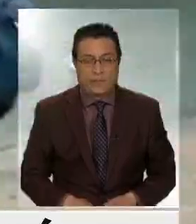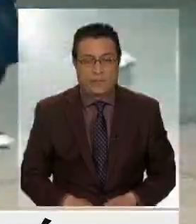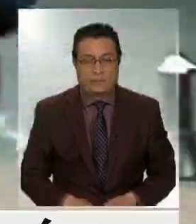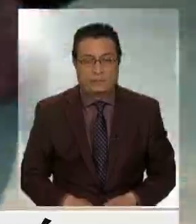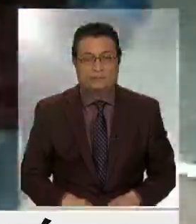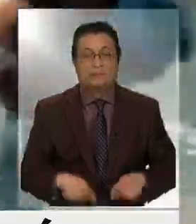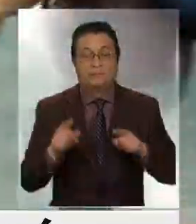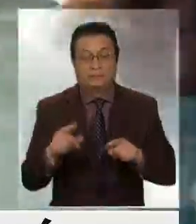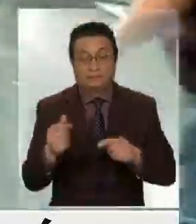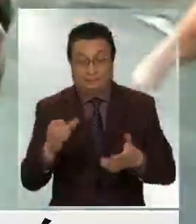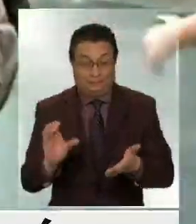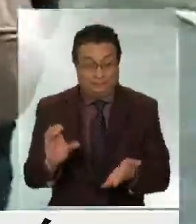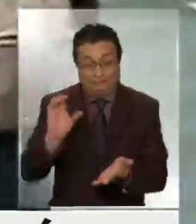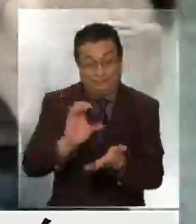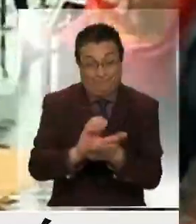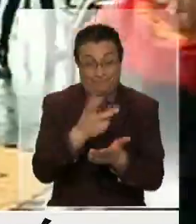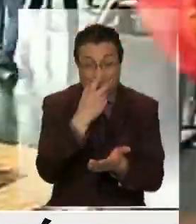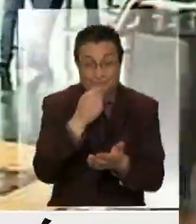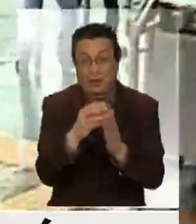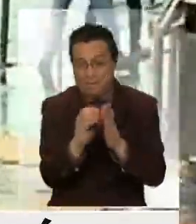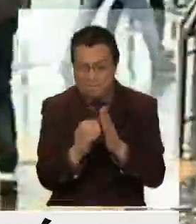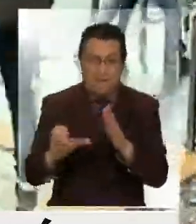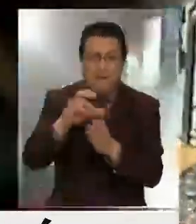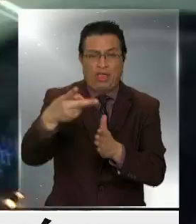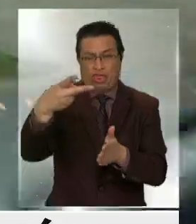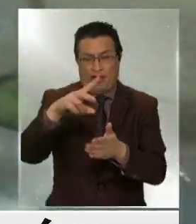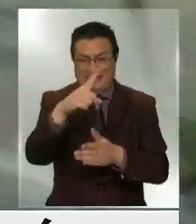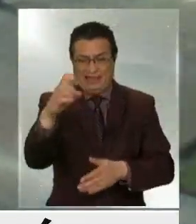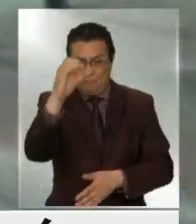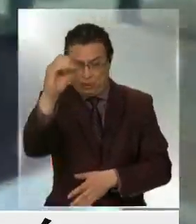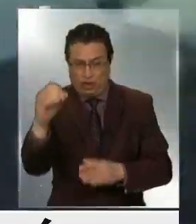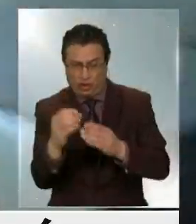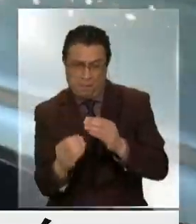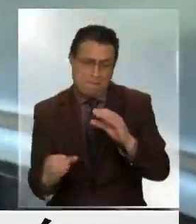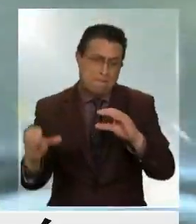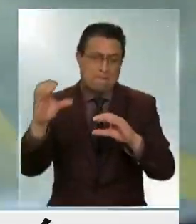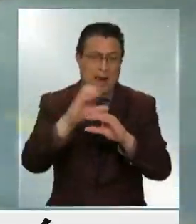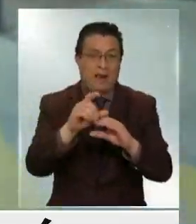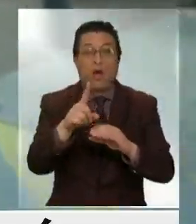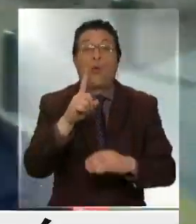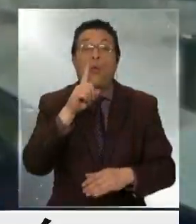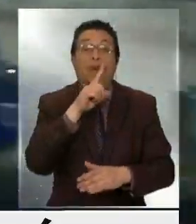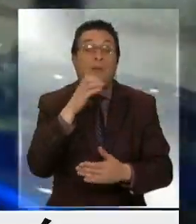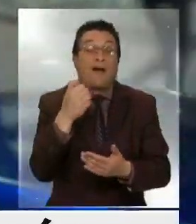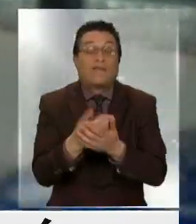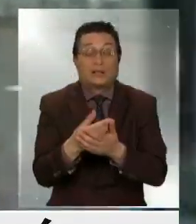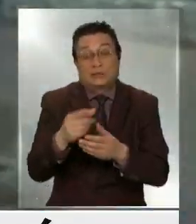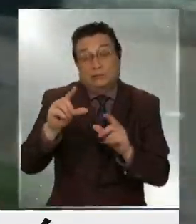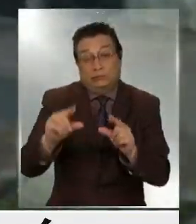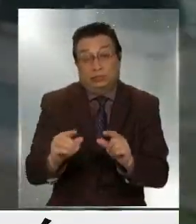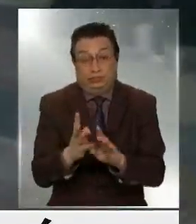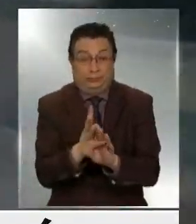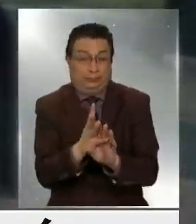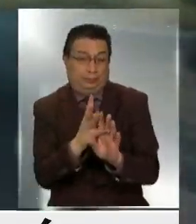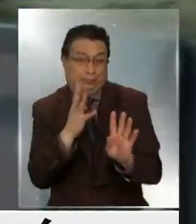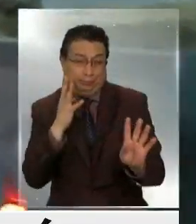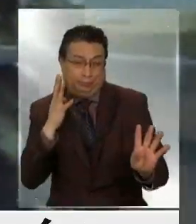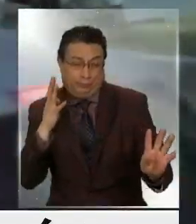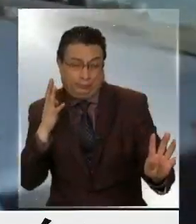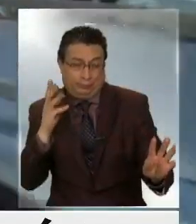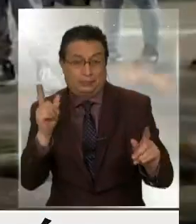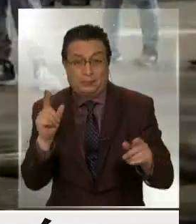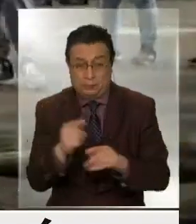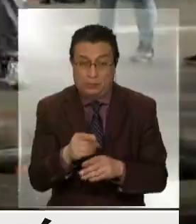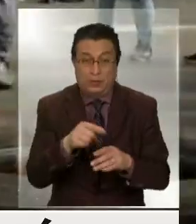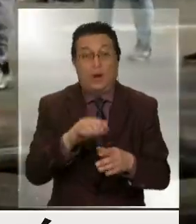Con el fin del subsidio, los precios subieron a más del doble. Hubo filas enormes para llenar por última vez a bajo costo. Ellos dicen que no